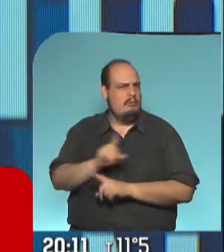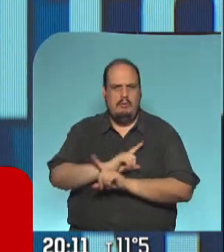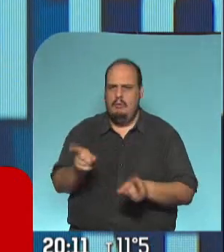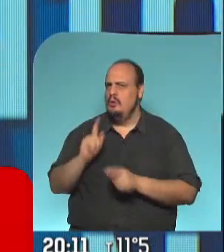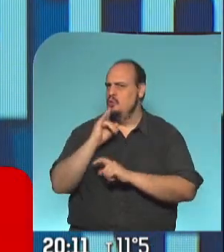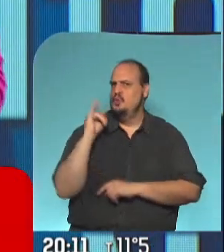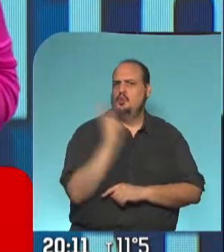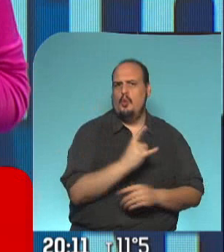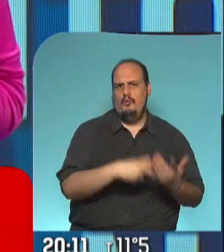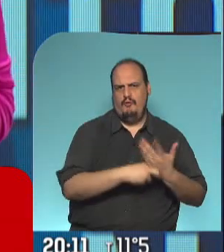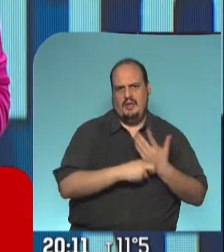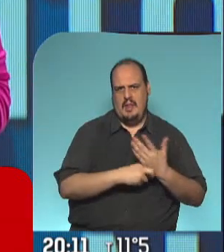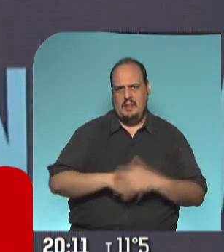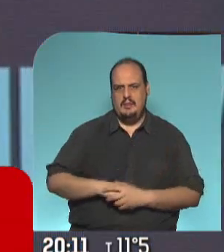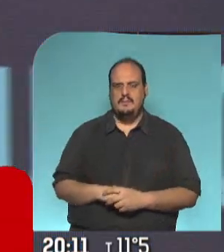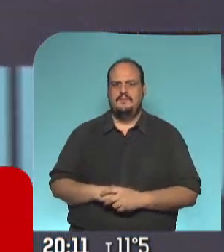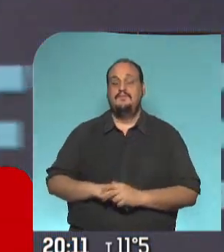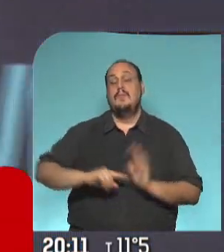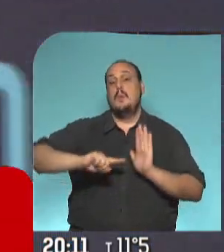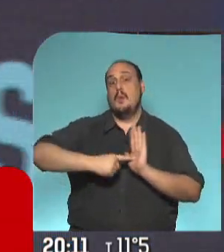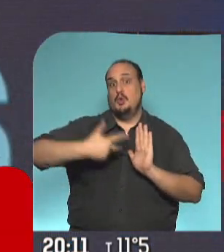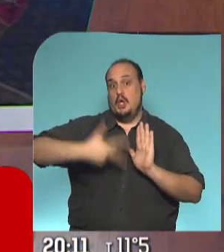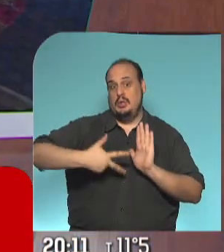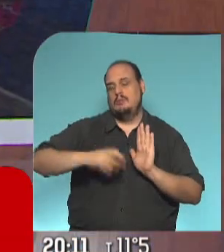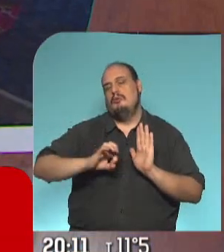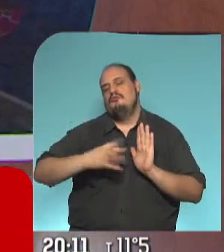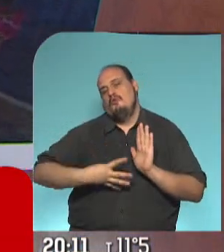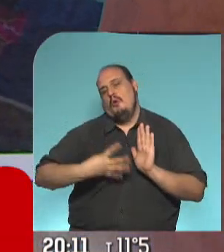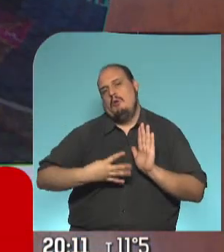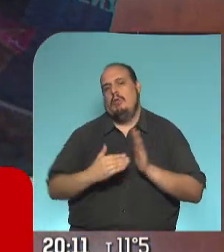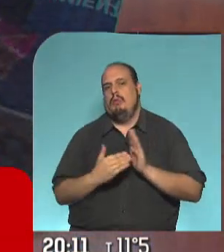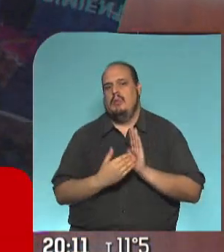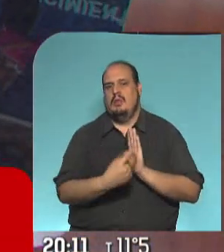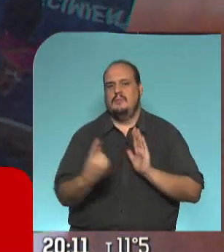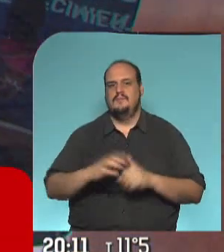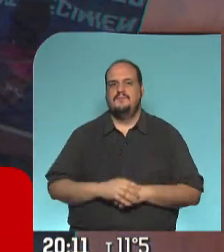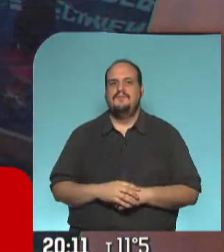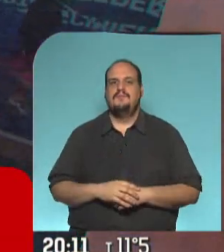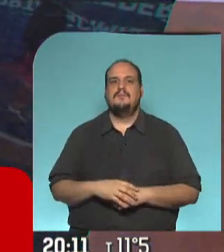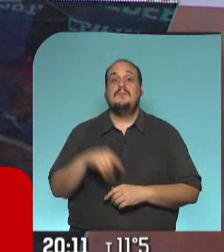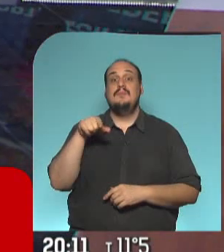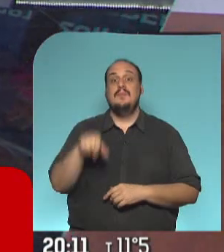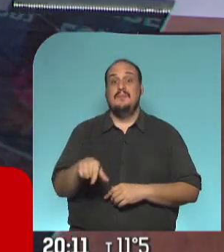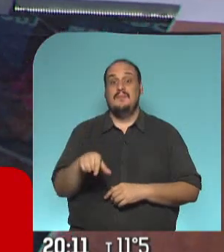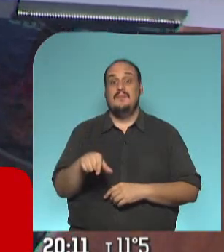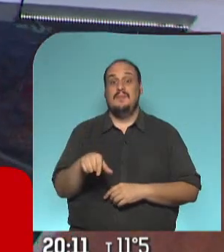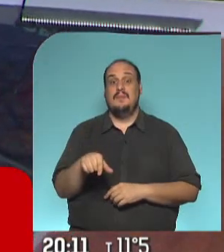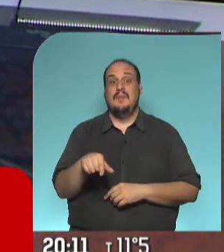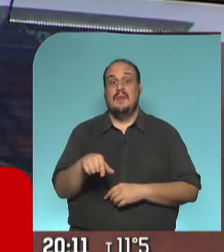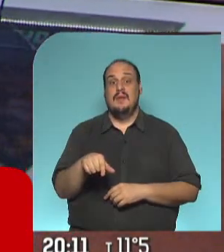fiscales. Tercer punto. Tercero o cuarto, dependiendo qué es lo que toma cada uno. La transferencia a Ciudad de Buenos Aires acaba